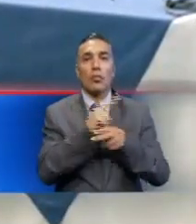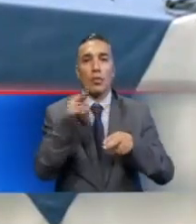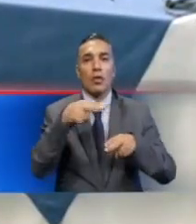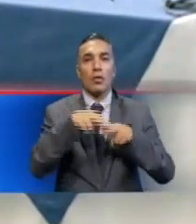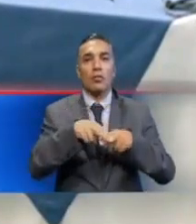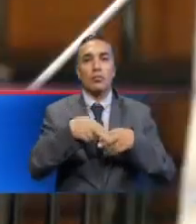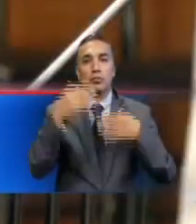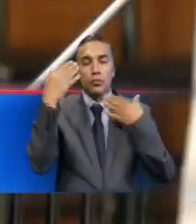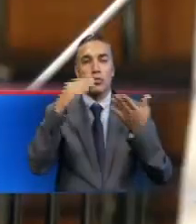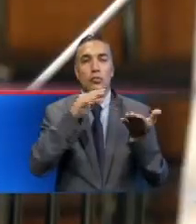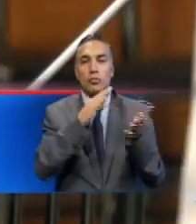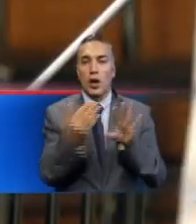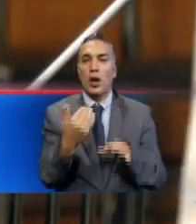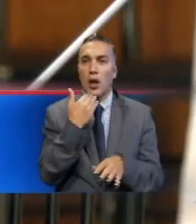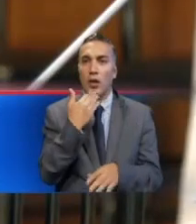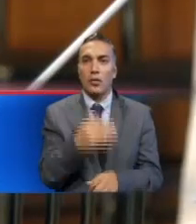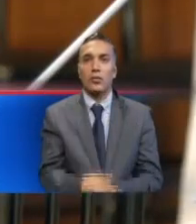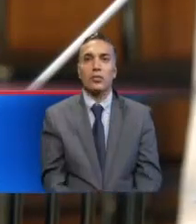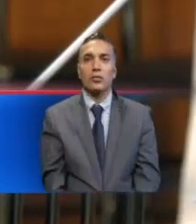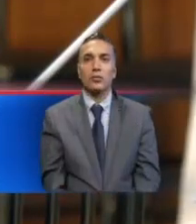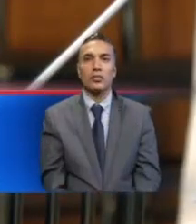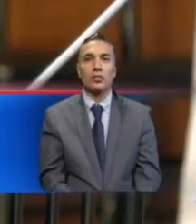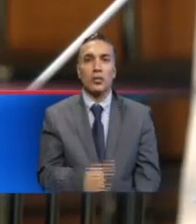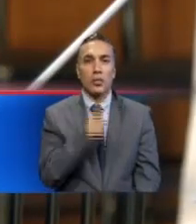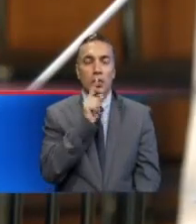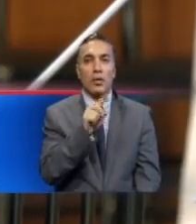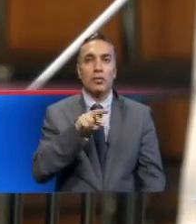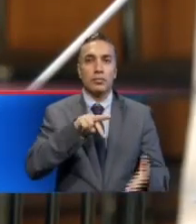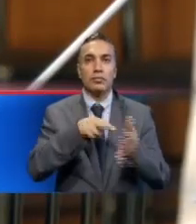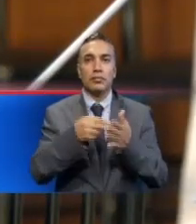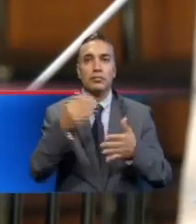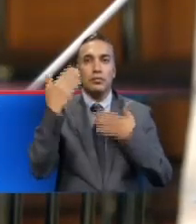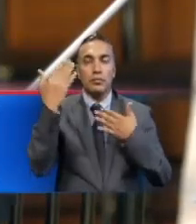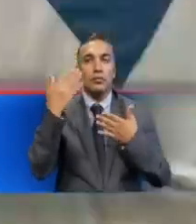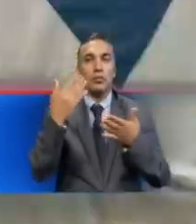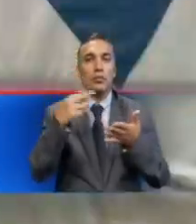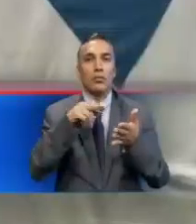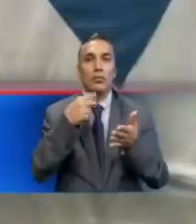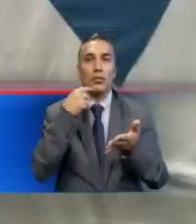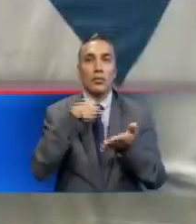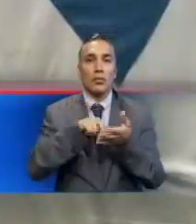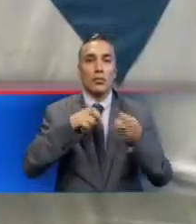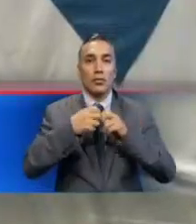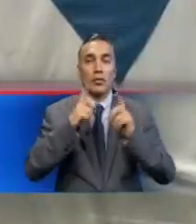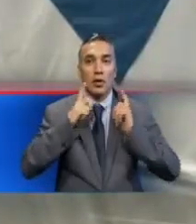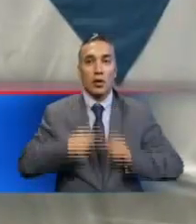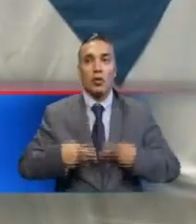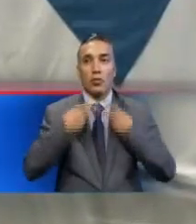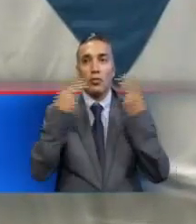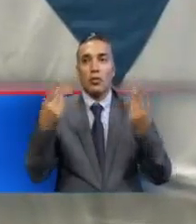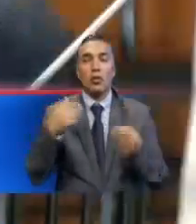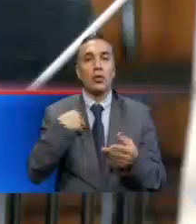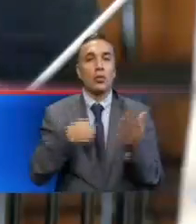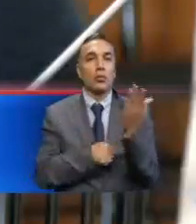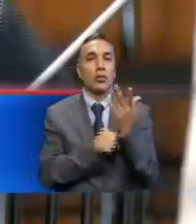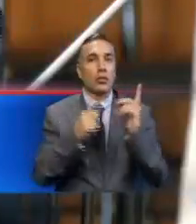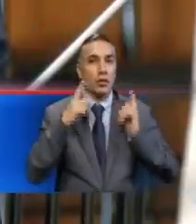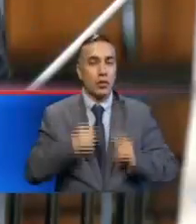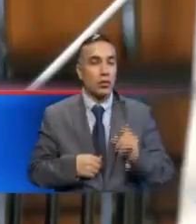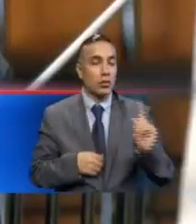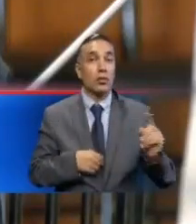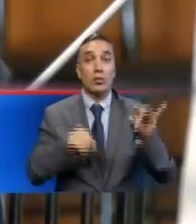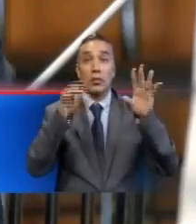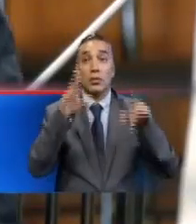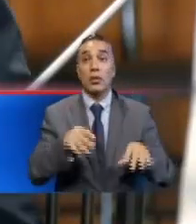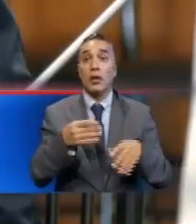de Política Criminal. Que sea quien dirija la política criminal del Estado. Si tenemos problemas de salud pública, tenemos un ministro de salud. Tuvimos hasta